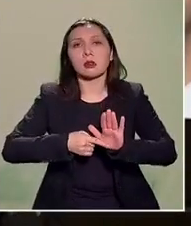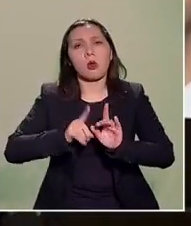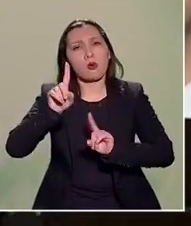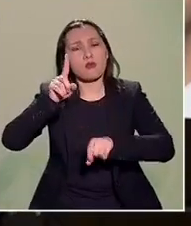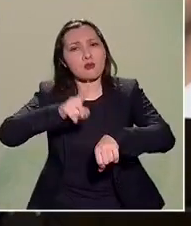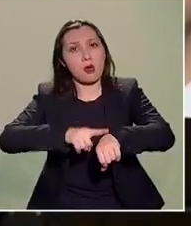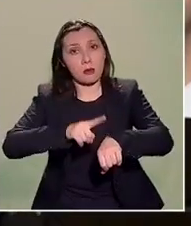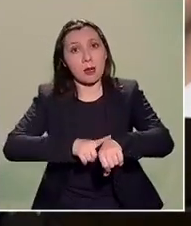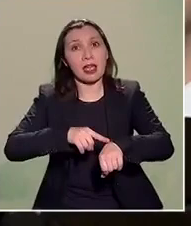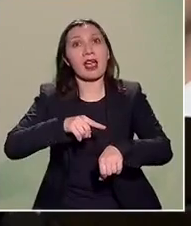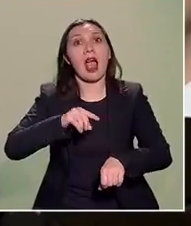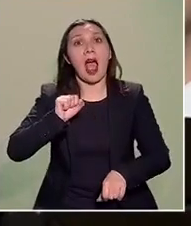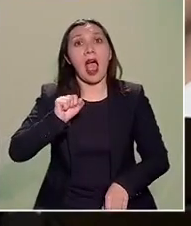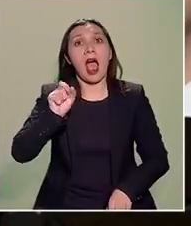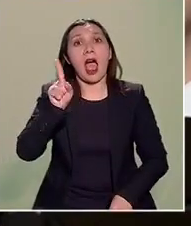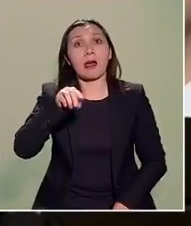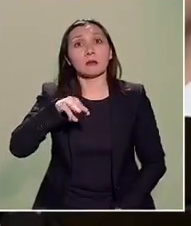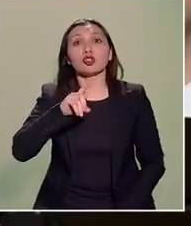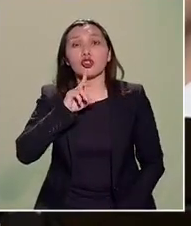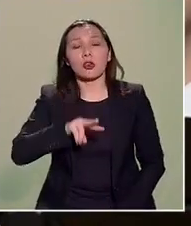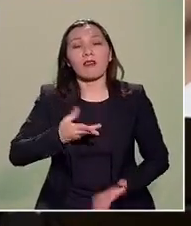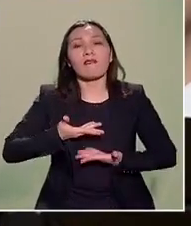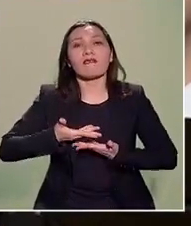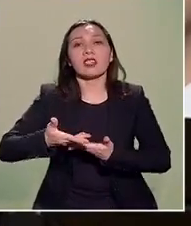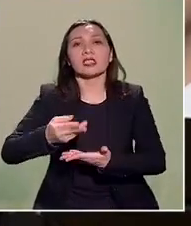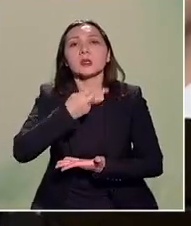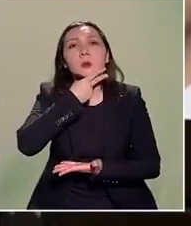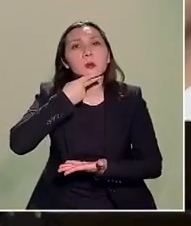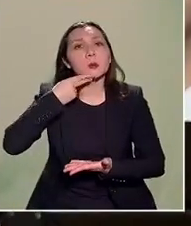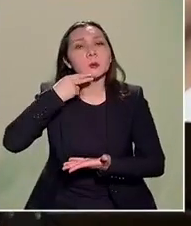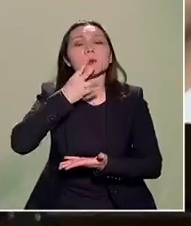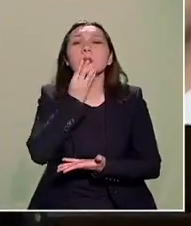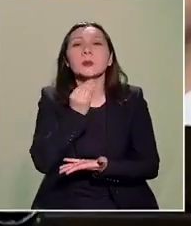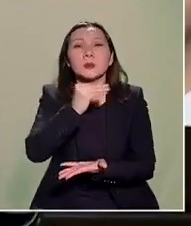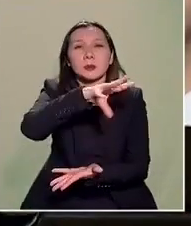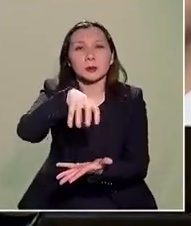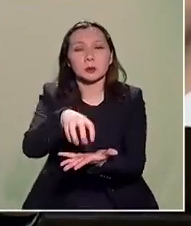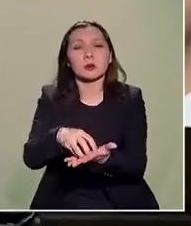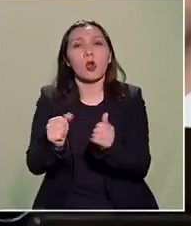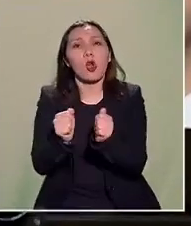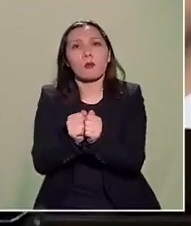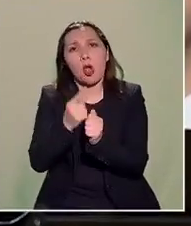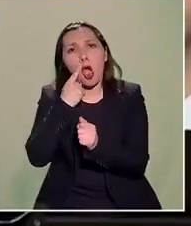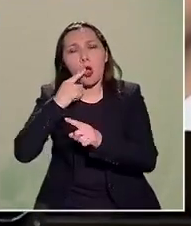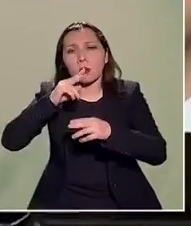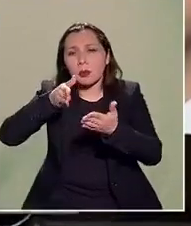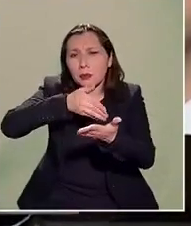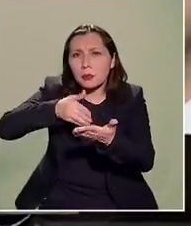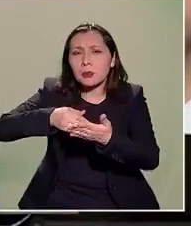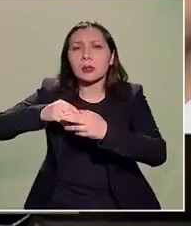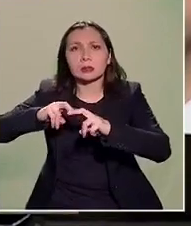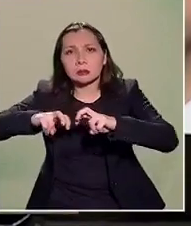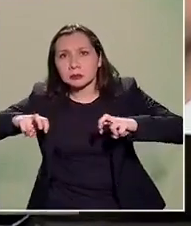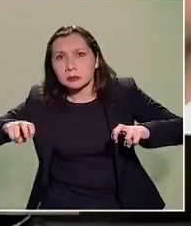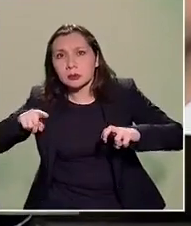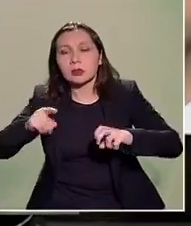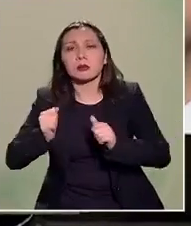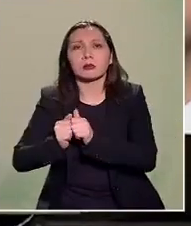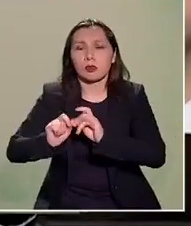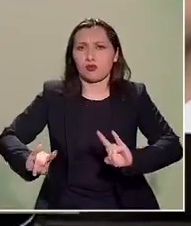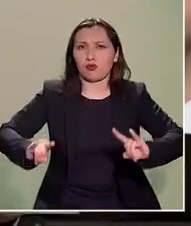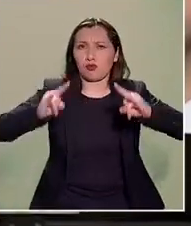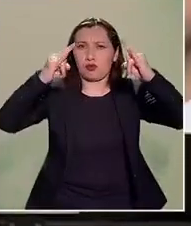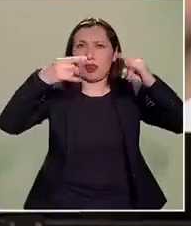ocasión él al trono visitó jerusalén y con un arqueólogo llegó al templo construido por herodes el grande